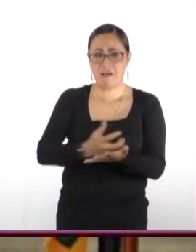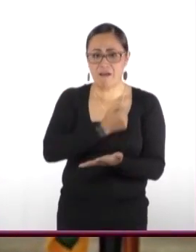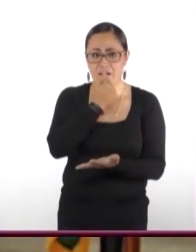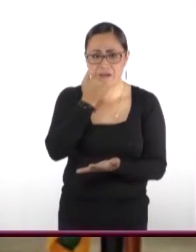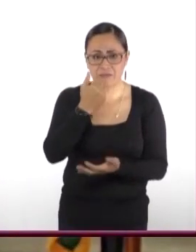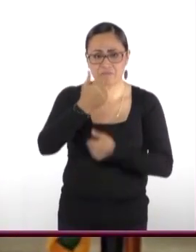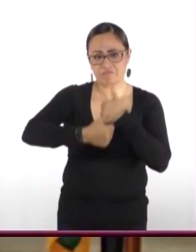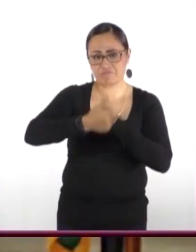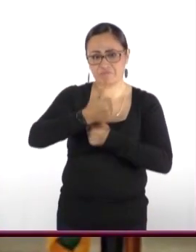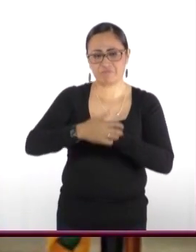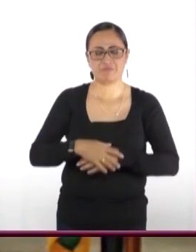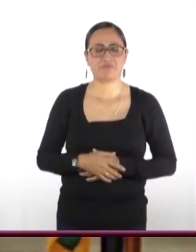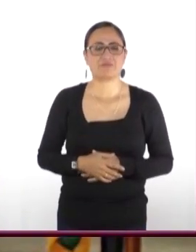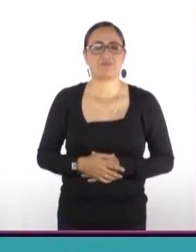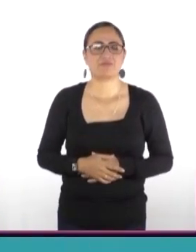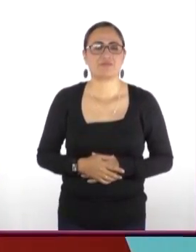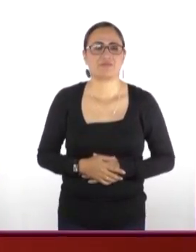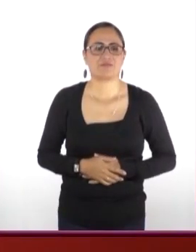de papel?